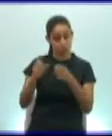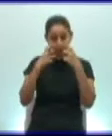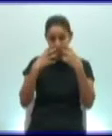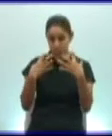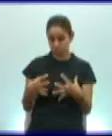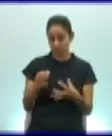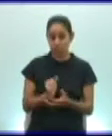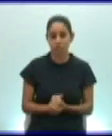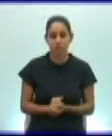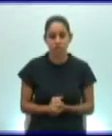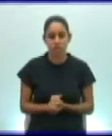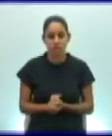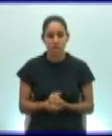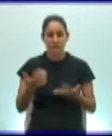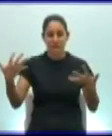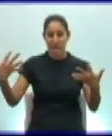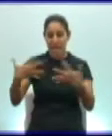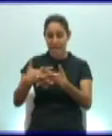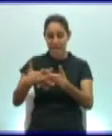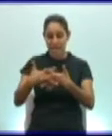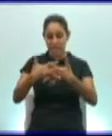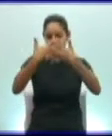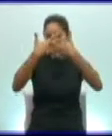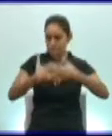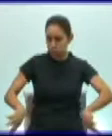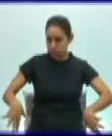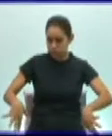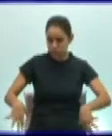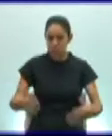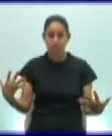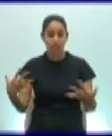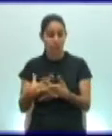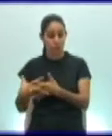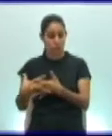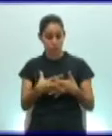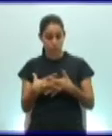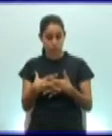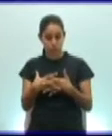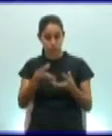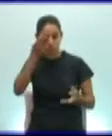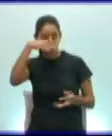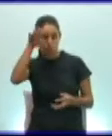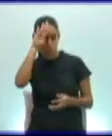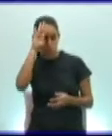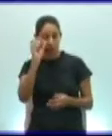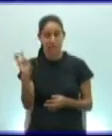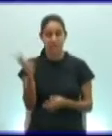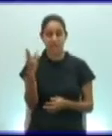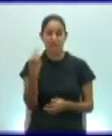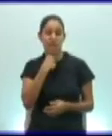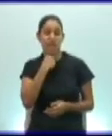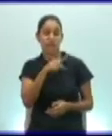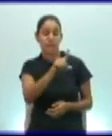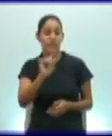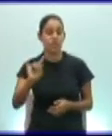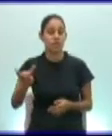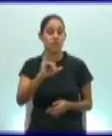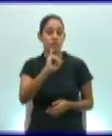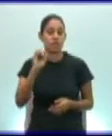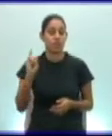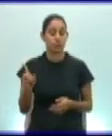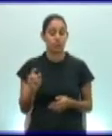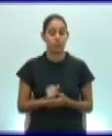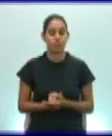el rompimiento de las relaciones diplomáticas entre Estados Unidos y Cuba, 3 de enero de 1961. Ya